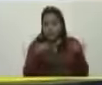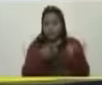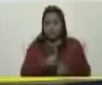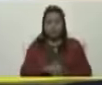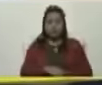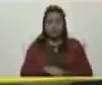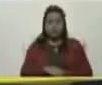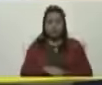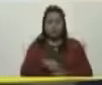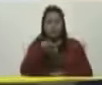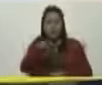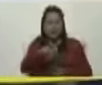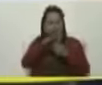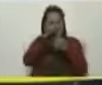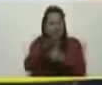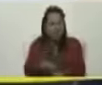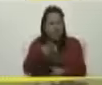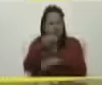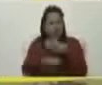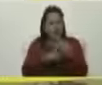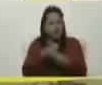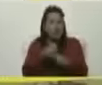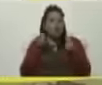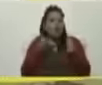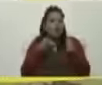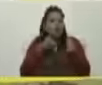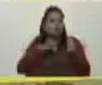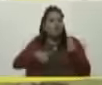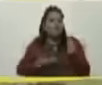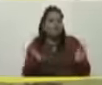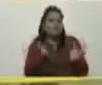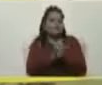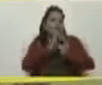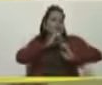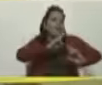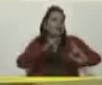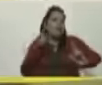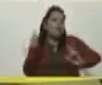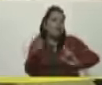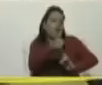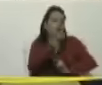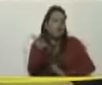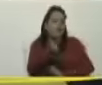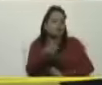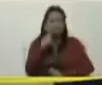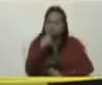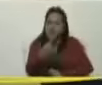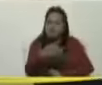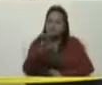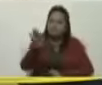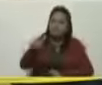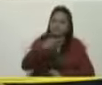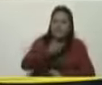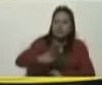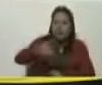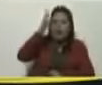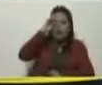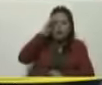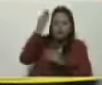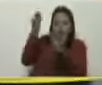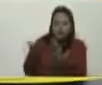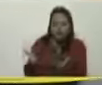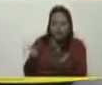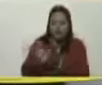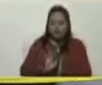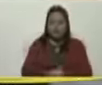de estas imposiciones que nos han tenido, ¿cómo nosotros le podemos cumplir a cada uno de los venezolanos? Y yo le decía, presidente, tiene toda la razón. Y es